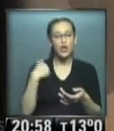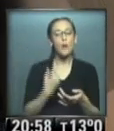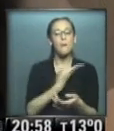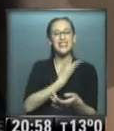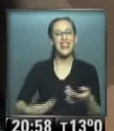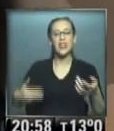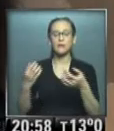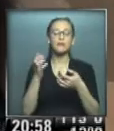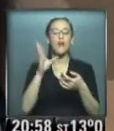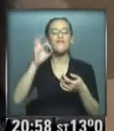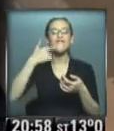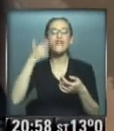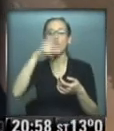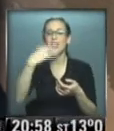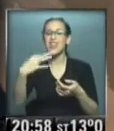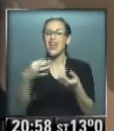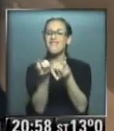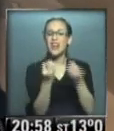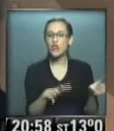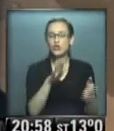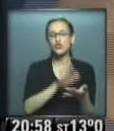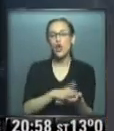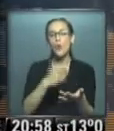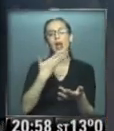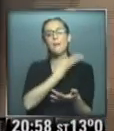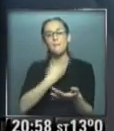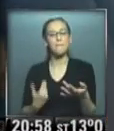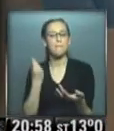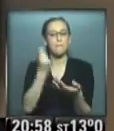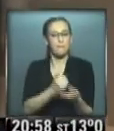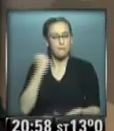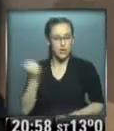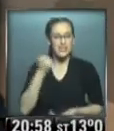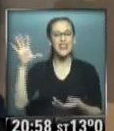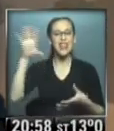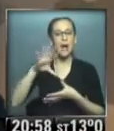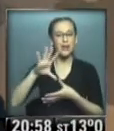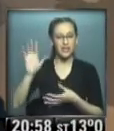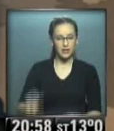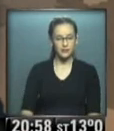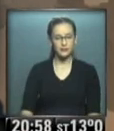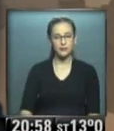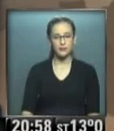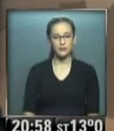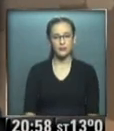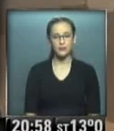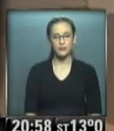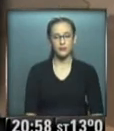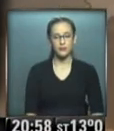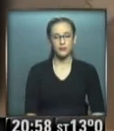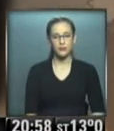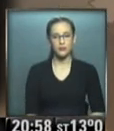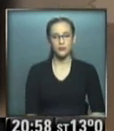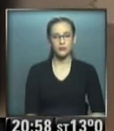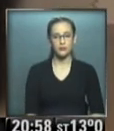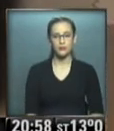líderes progresistas de América Latina. Por eso le mostramos el listín diario de la República Dominicana,